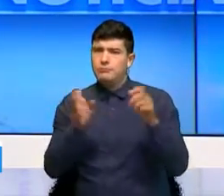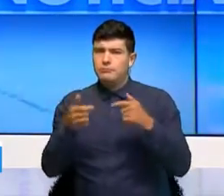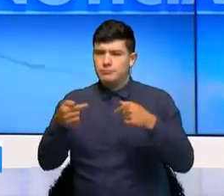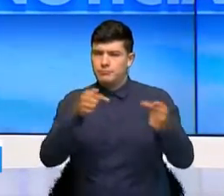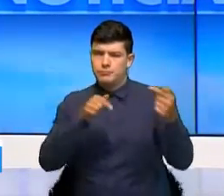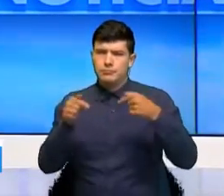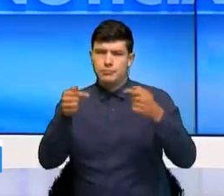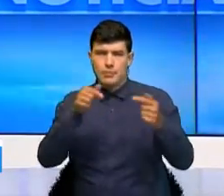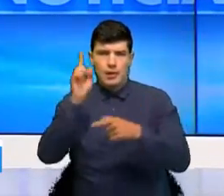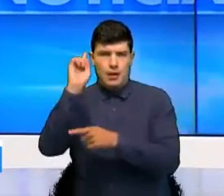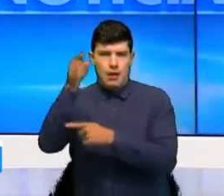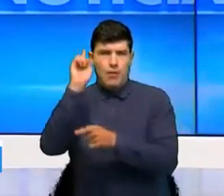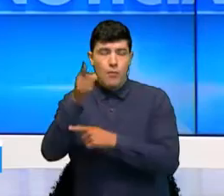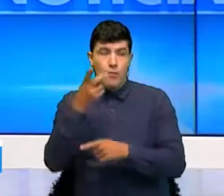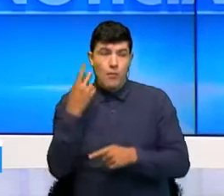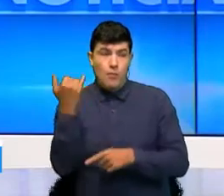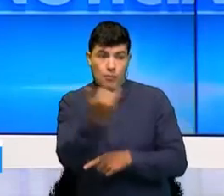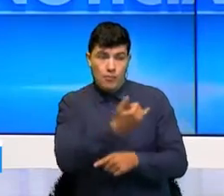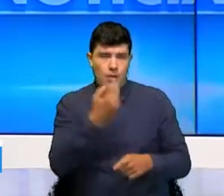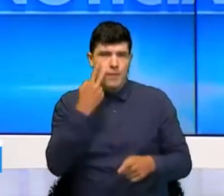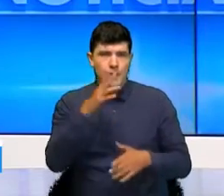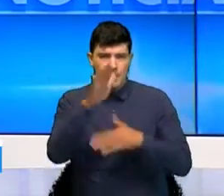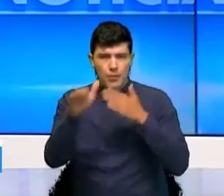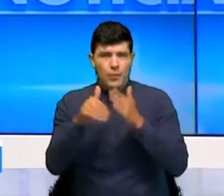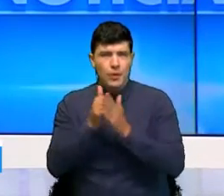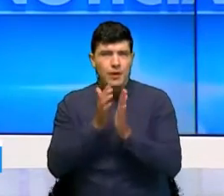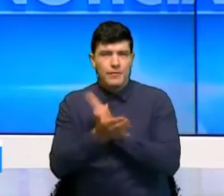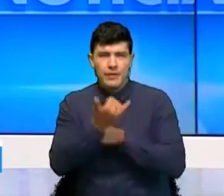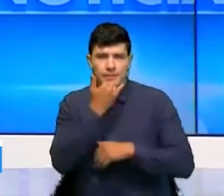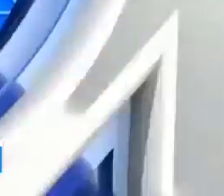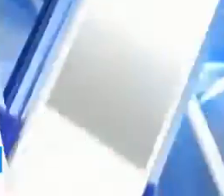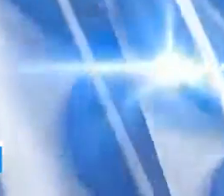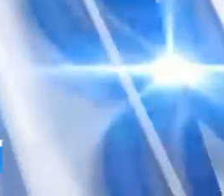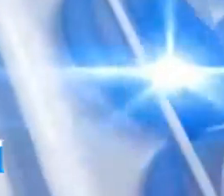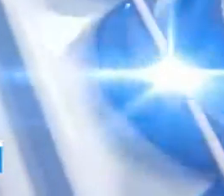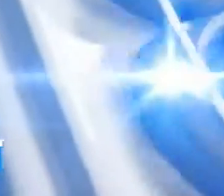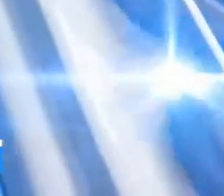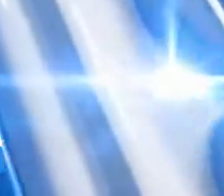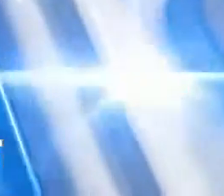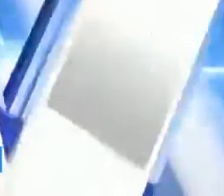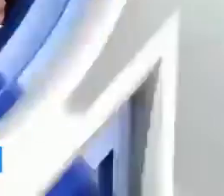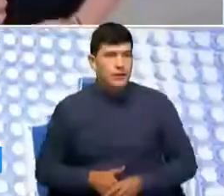que allí se desarrolla. Joana Darmi, usted nos tiene la ampliación de esta información. Adelante.